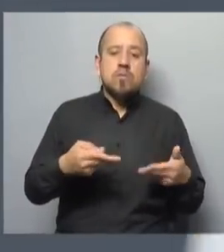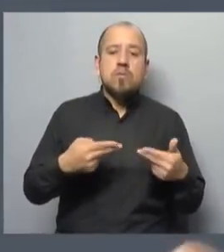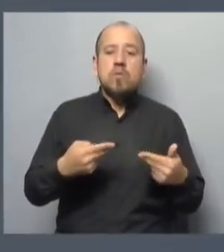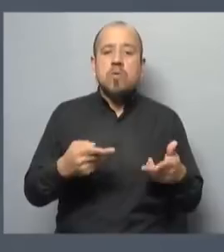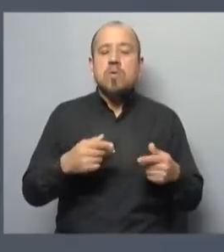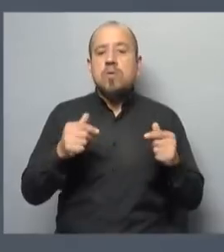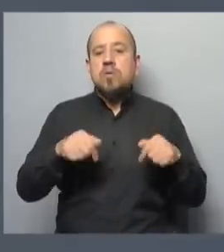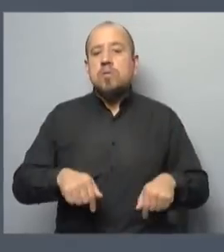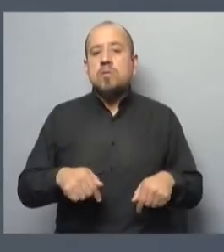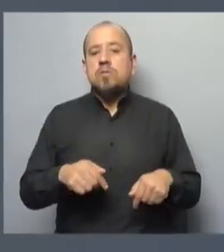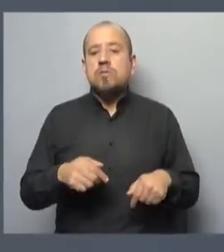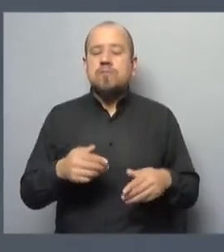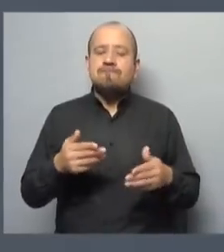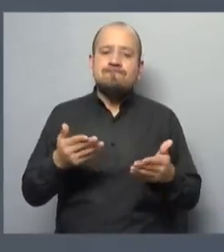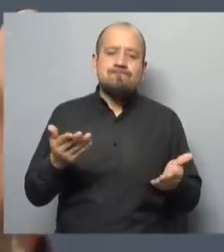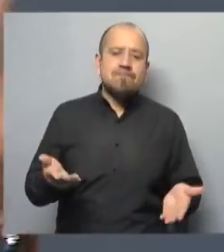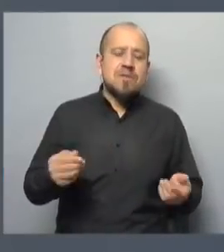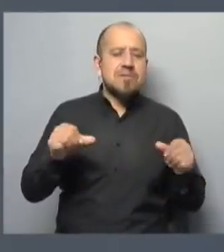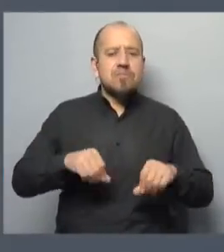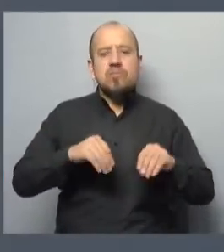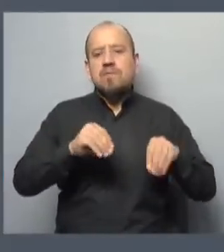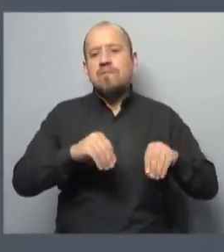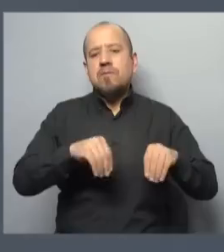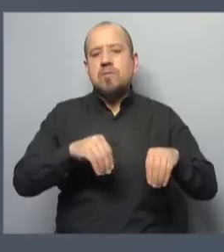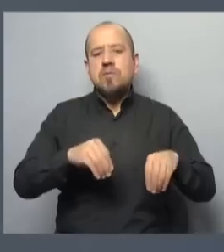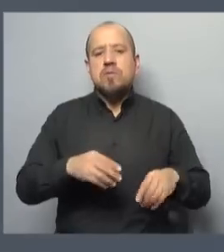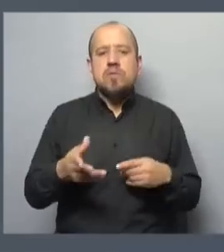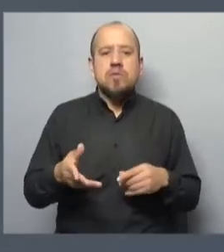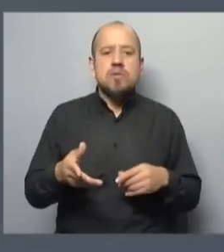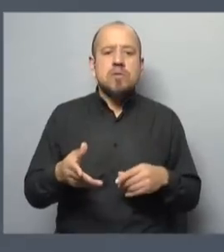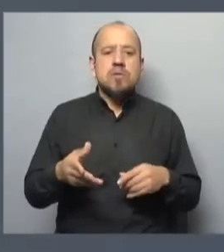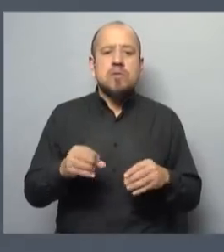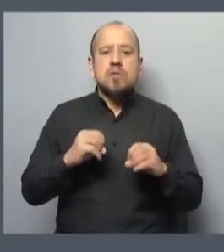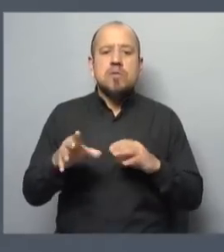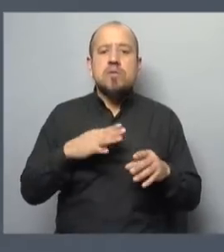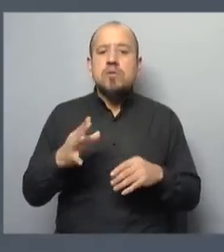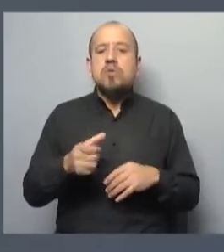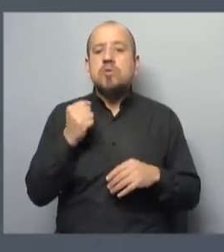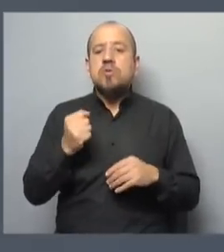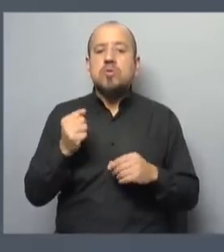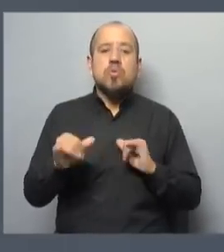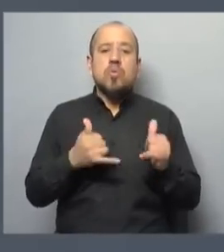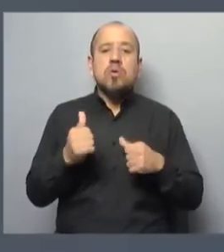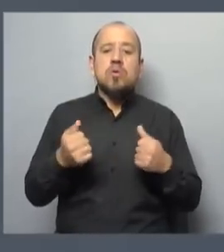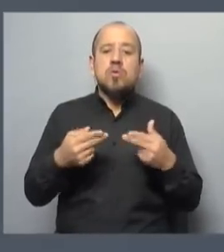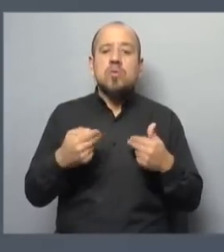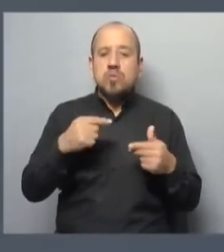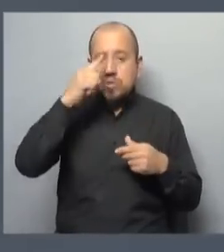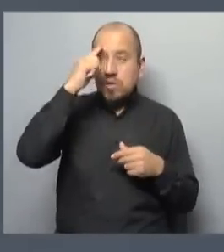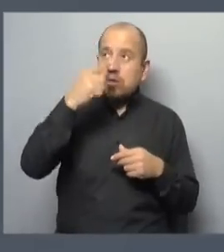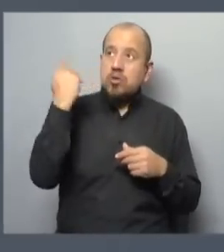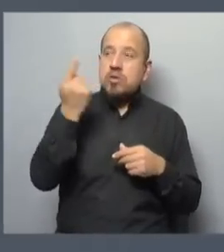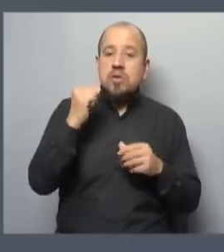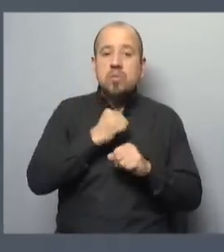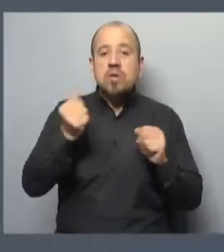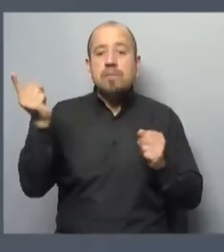me ha costado muchísimo de hecho este último periodo pase de encontrar futbolistas del extranjero que puedan hacer una